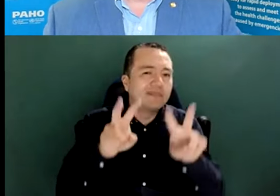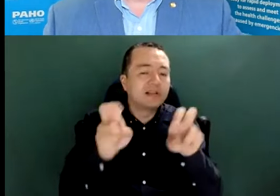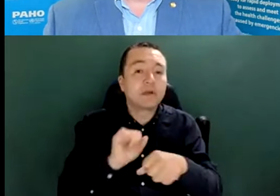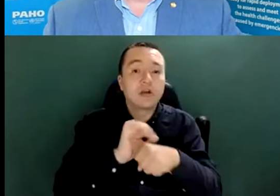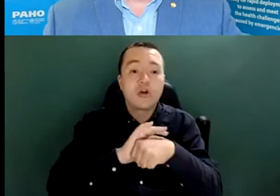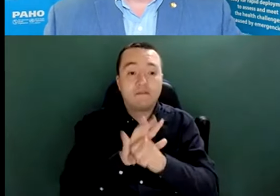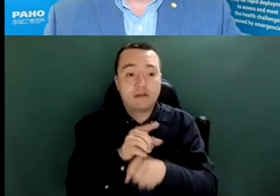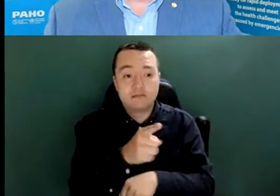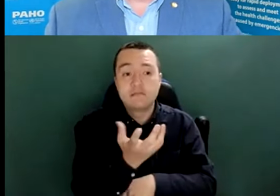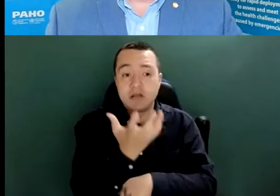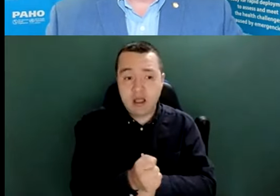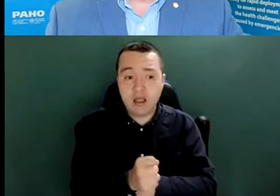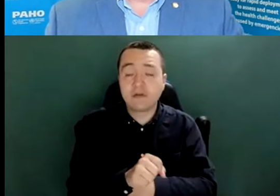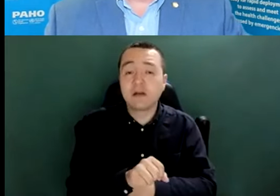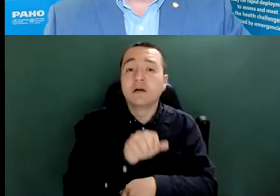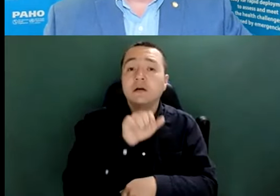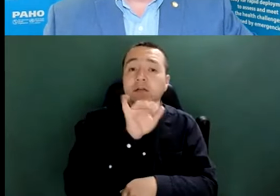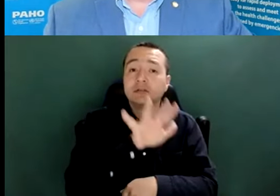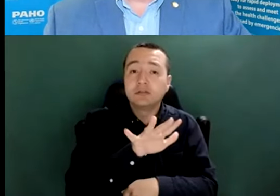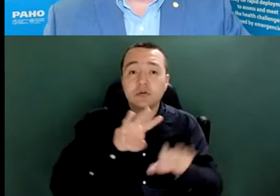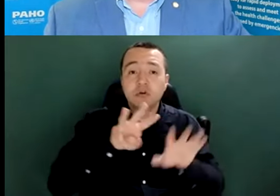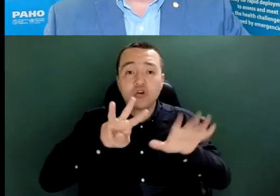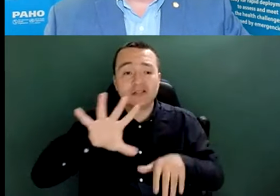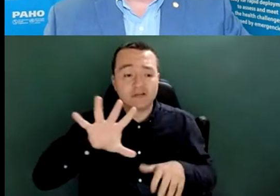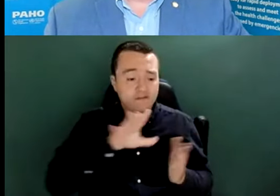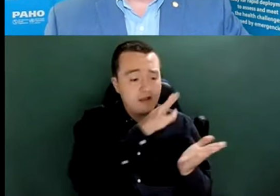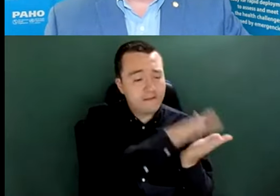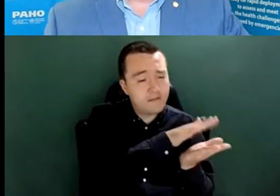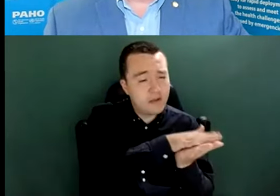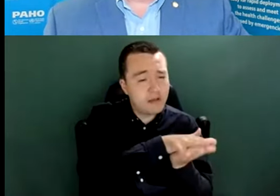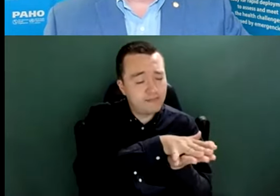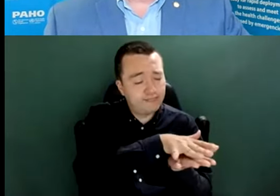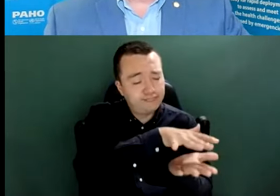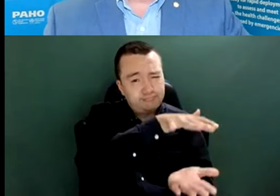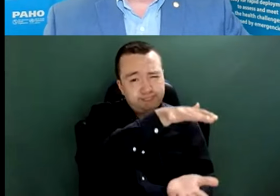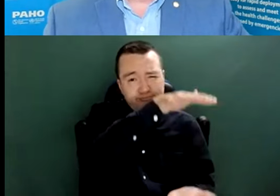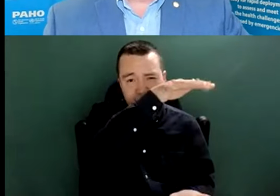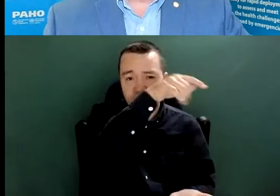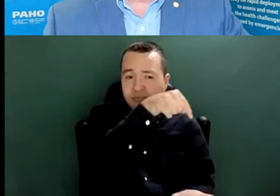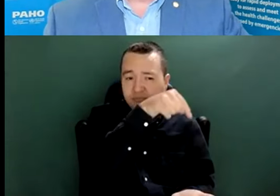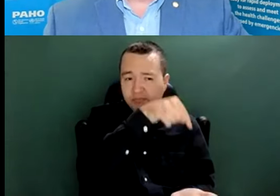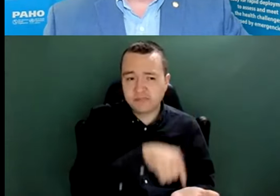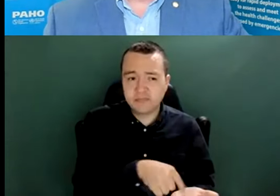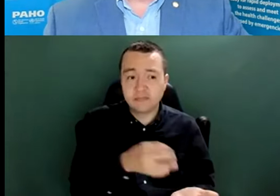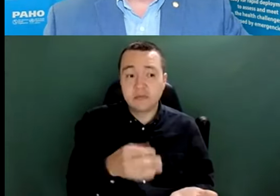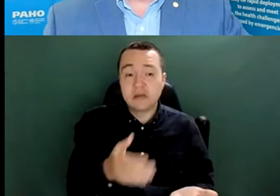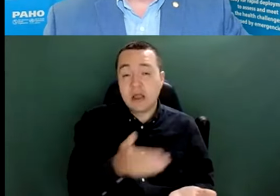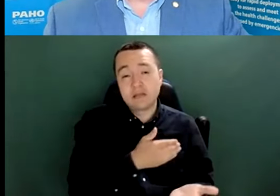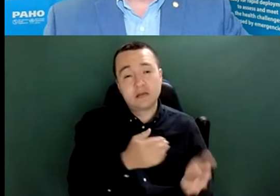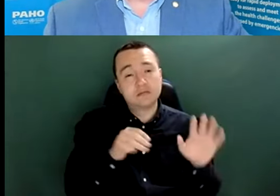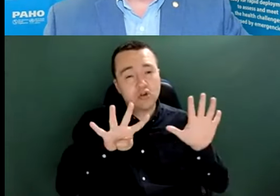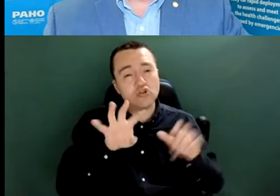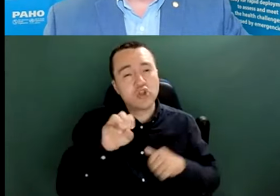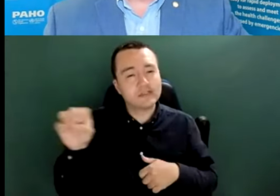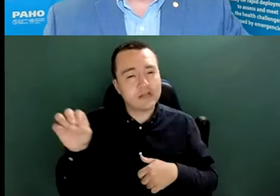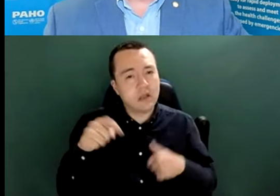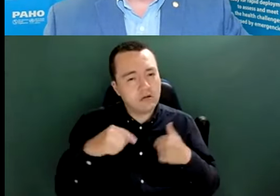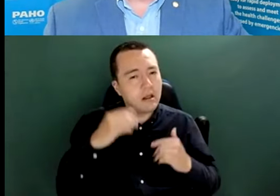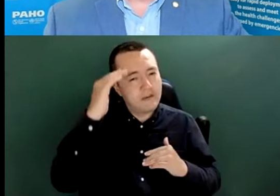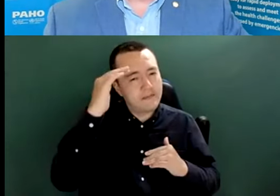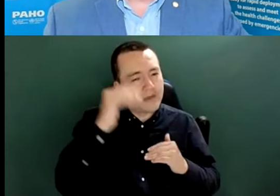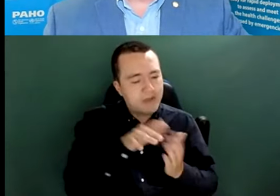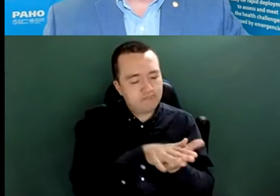resúmenes disponibles. Tenemos 800 o 900 al comienzo y las hemos reducido, pero y al